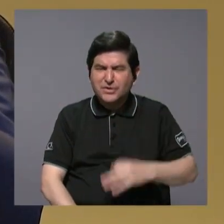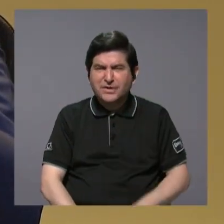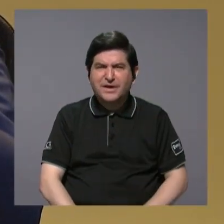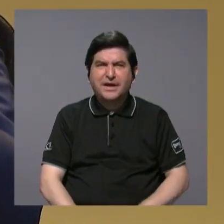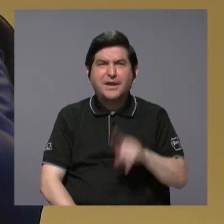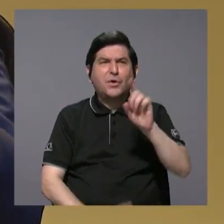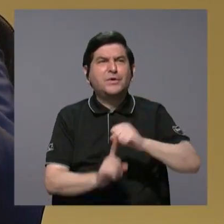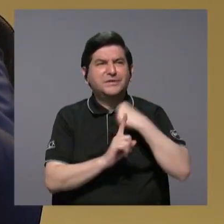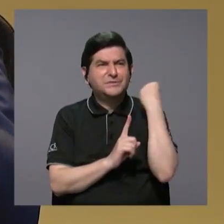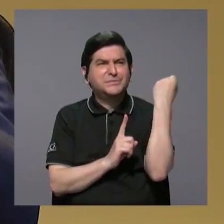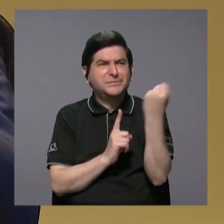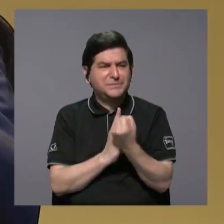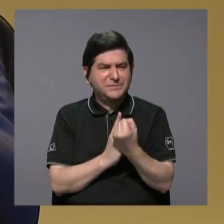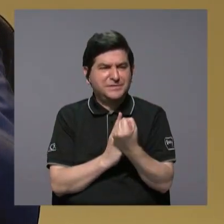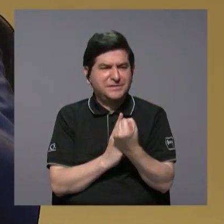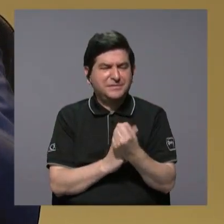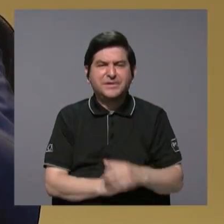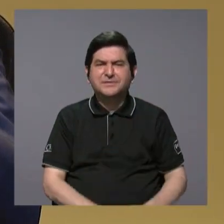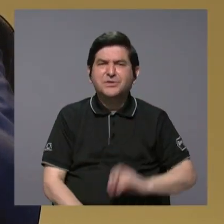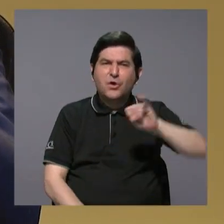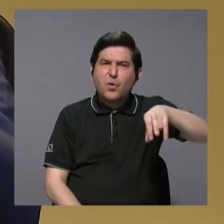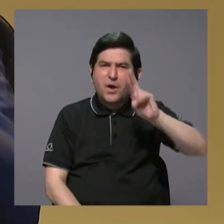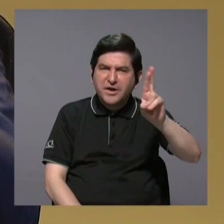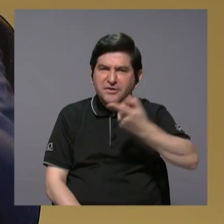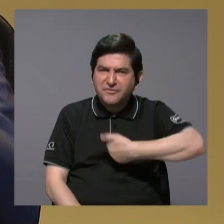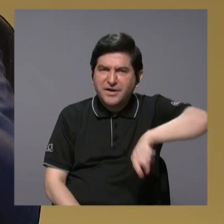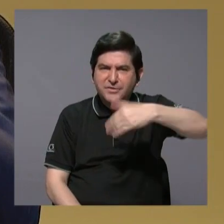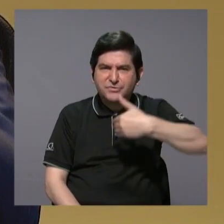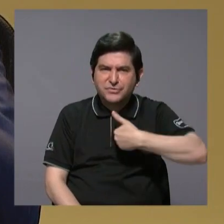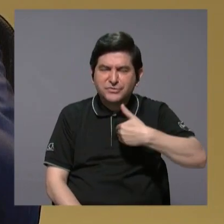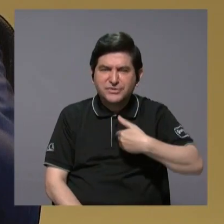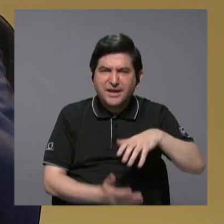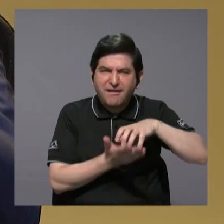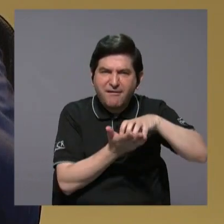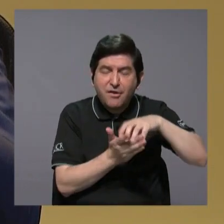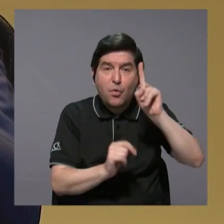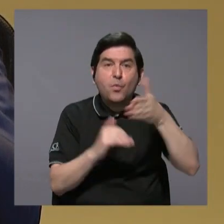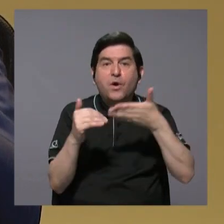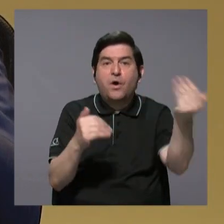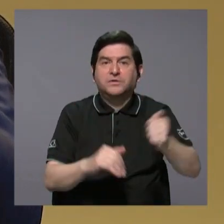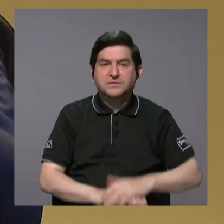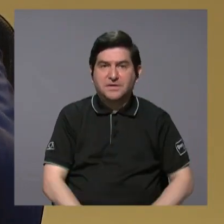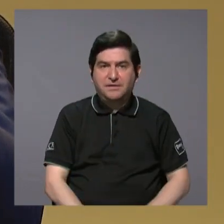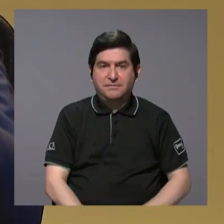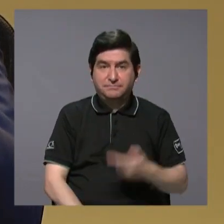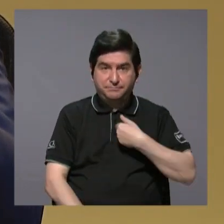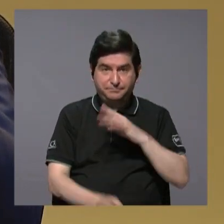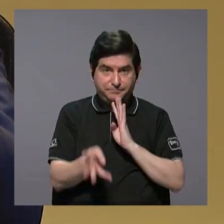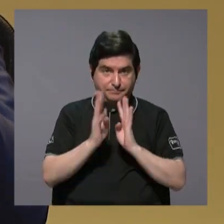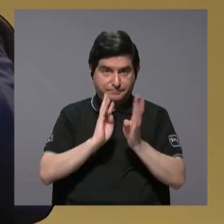llevar a una situación, don Juan Rafael, donde nosotros tenemos que cuestionarnos una cosa. Y aquí hablo